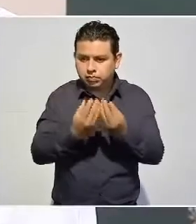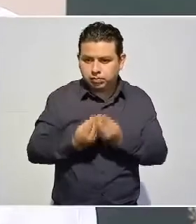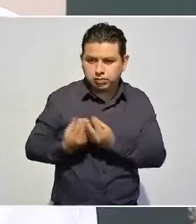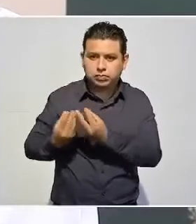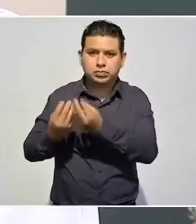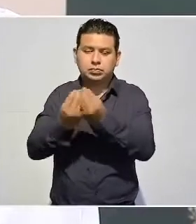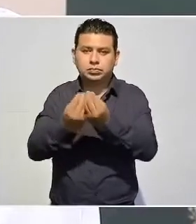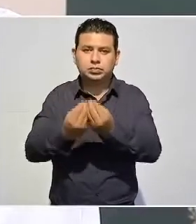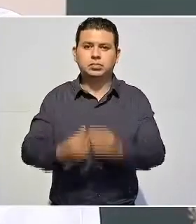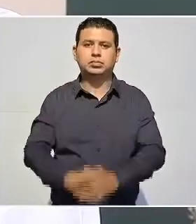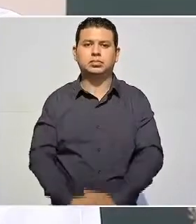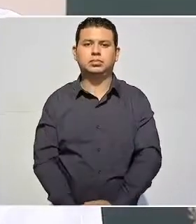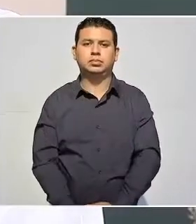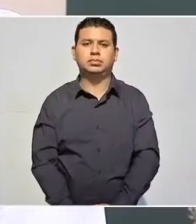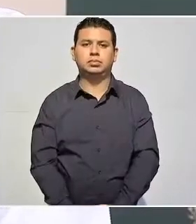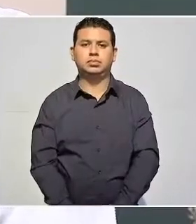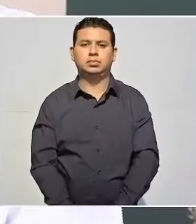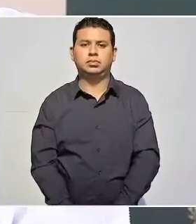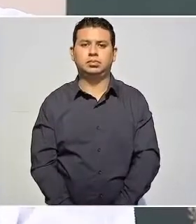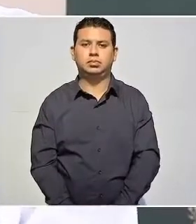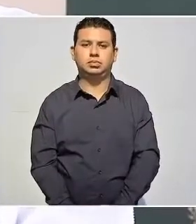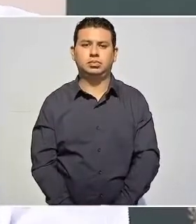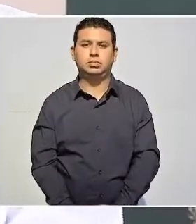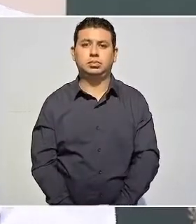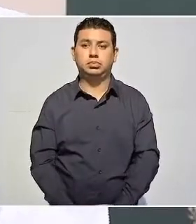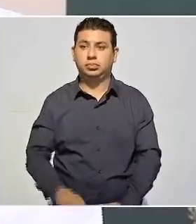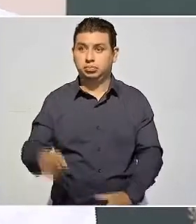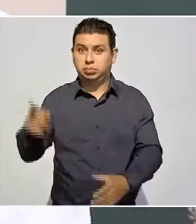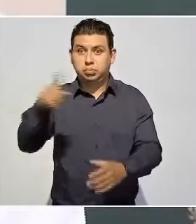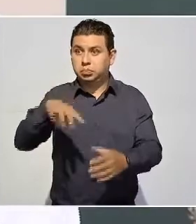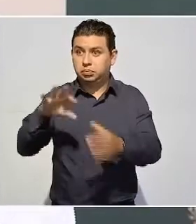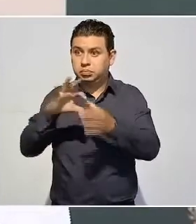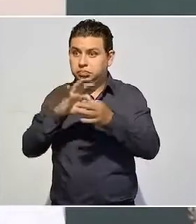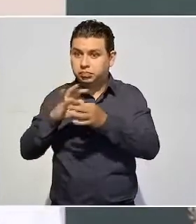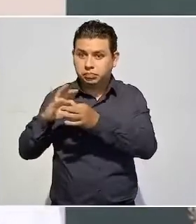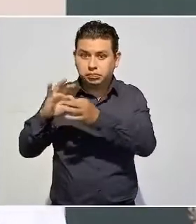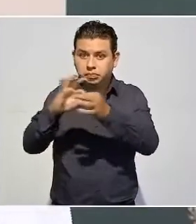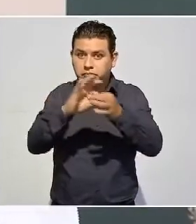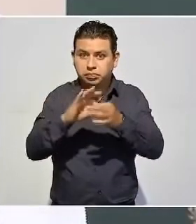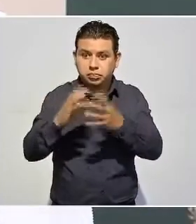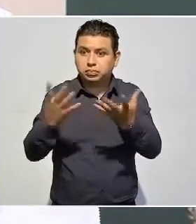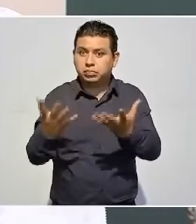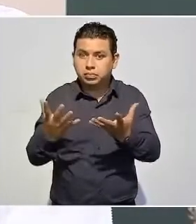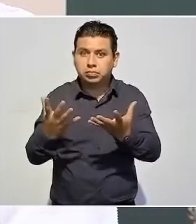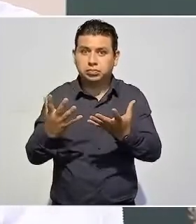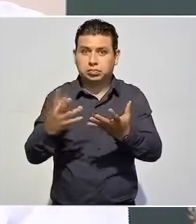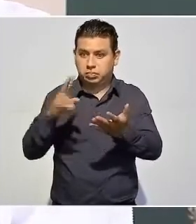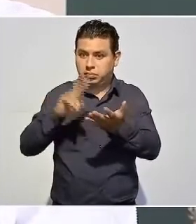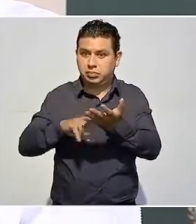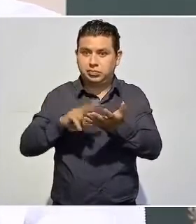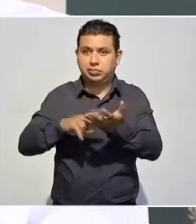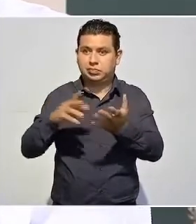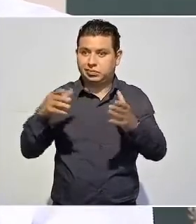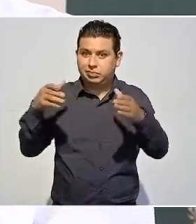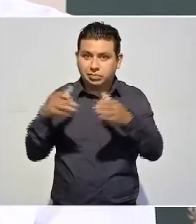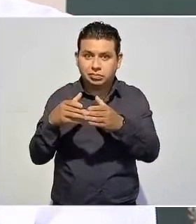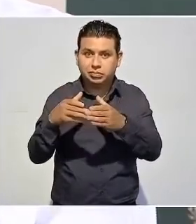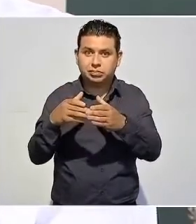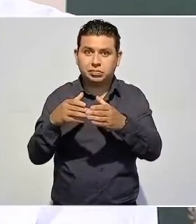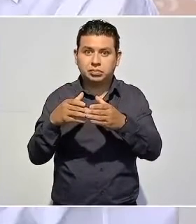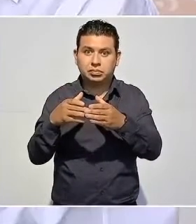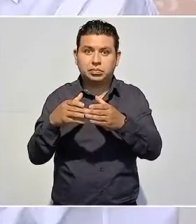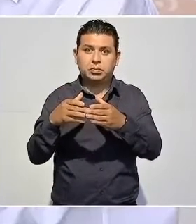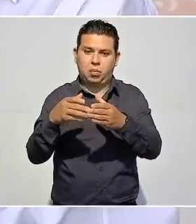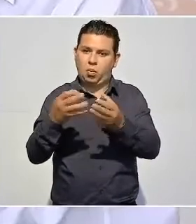ser útil a una causa, sin importarle el rango o el cargo.